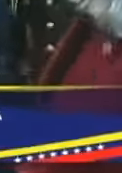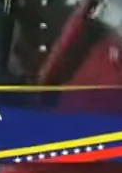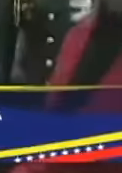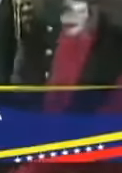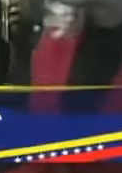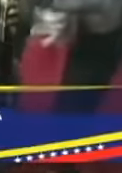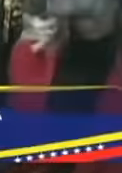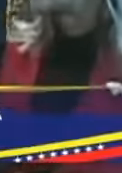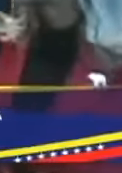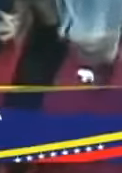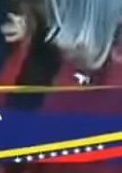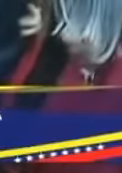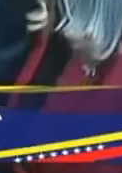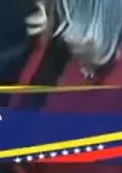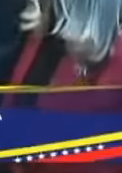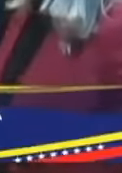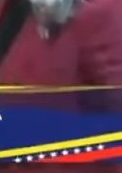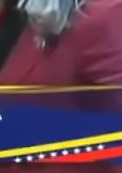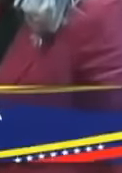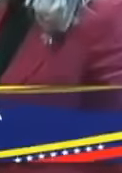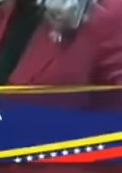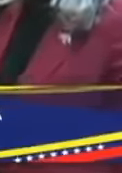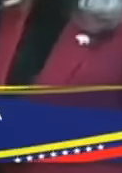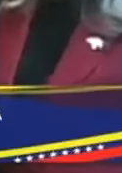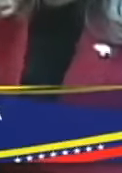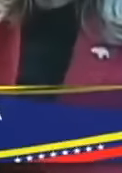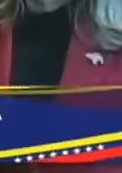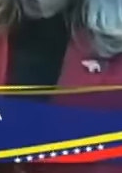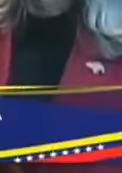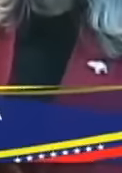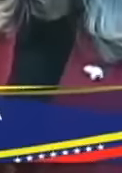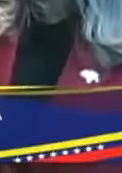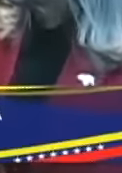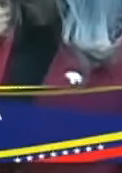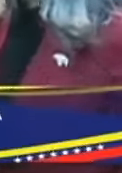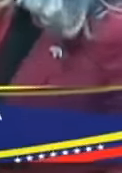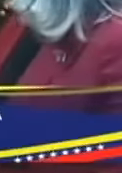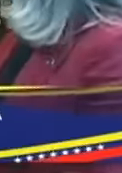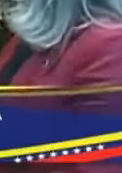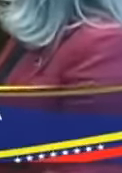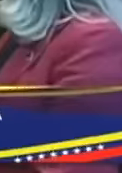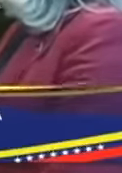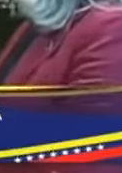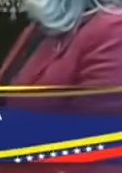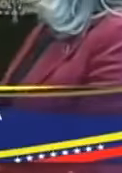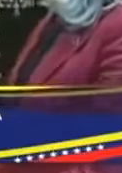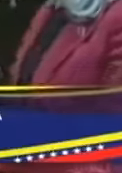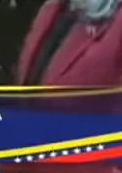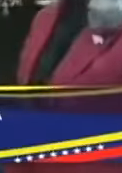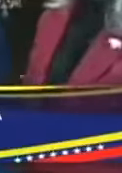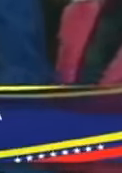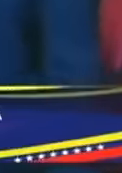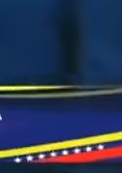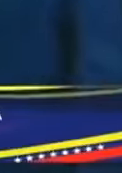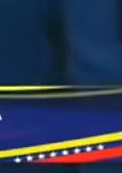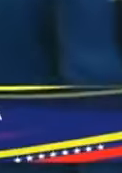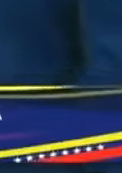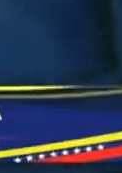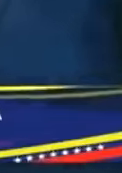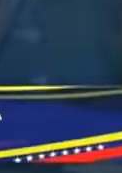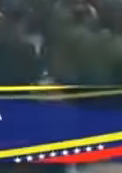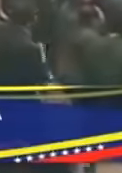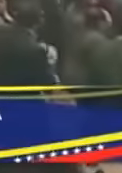hacen acto de presencia. Desiree Santos Amaral acá también, en lo que ha sido esta